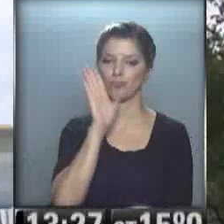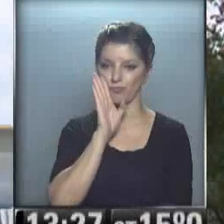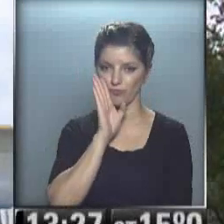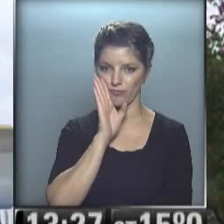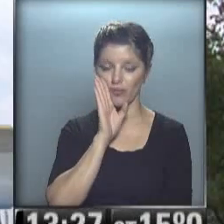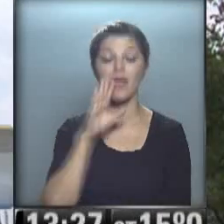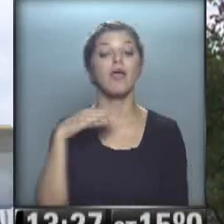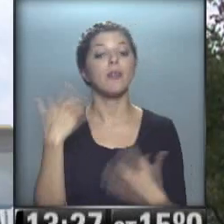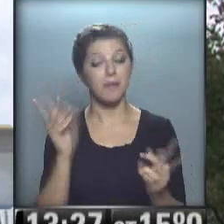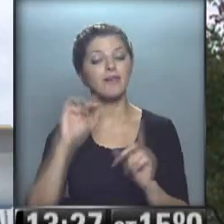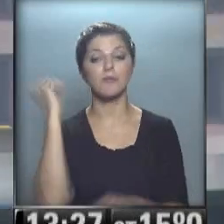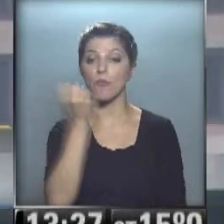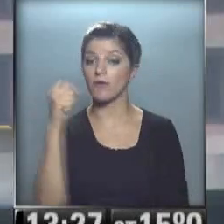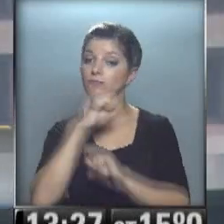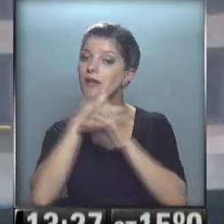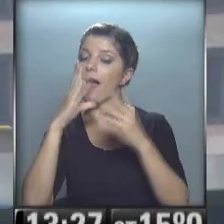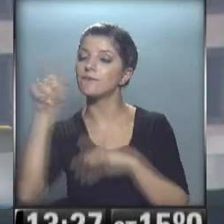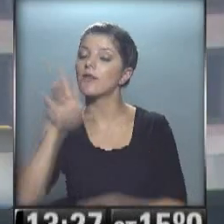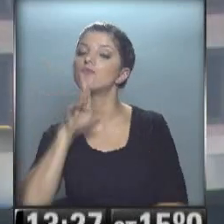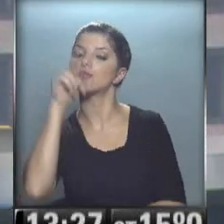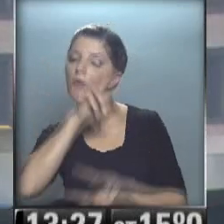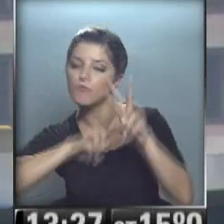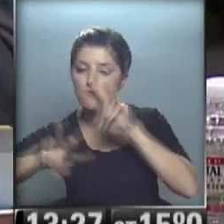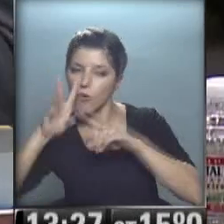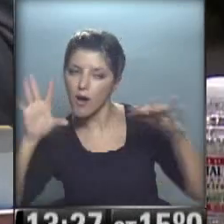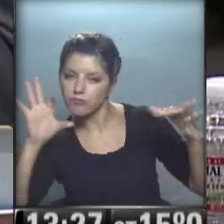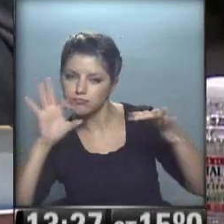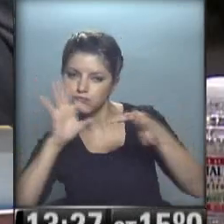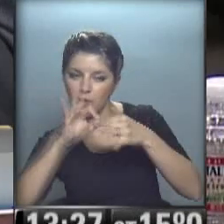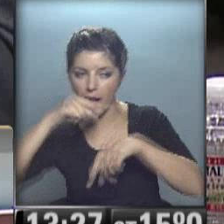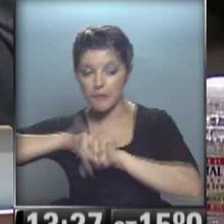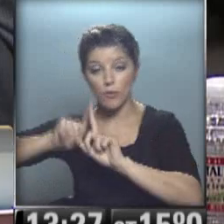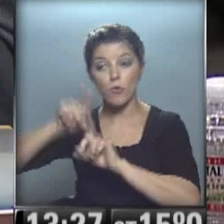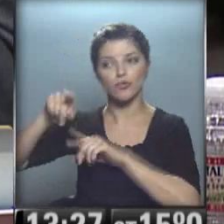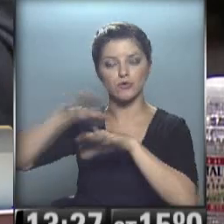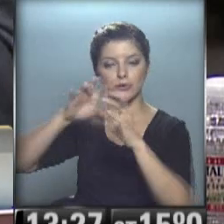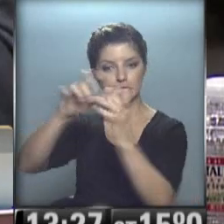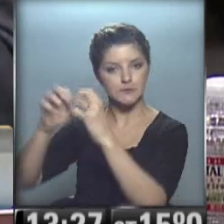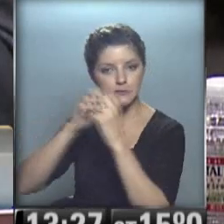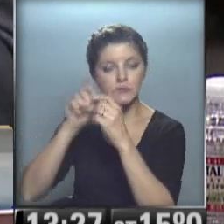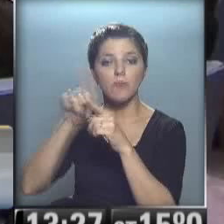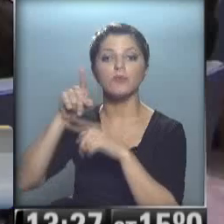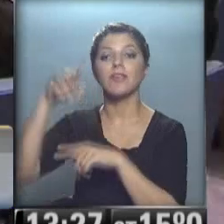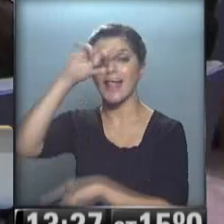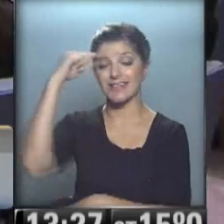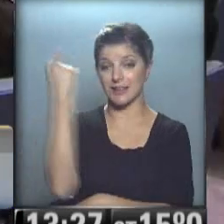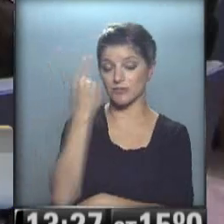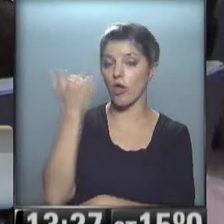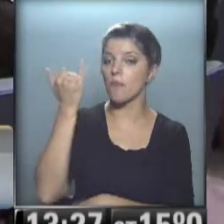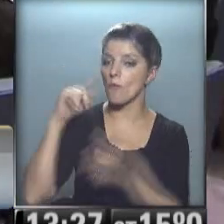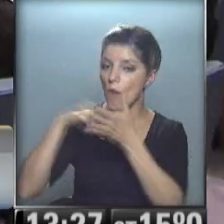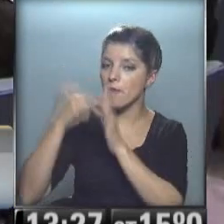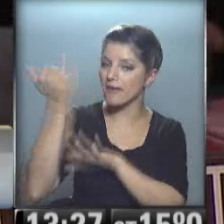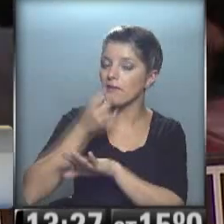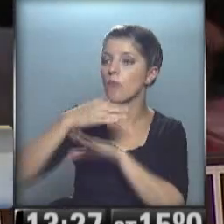es claro también que Rusia Busca un acercamiento en momentos en que se agudizan sus tensiones con la comunidad internacional tras la